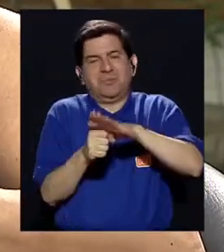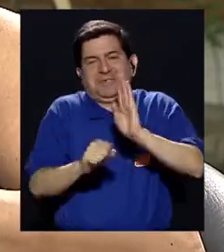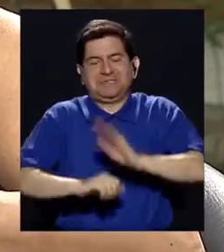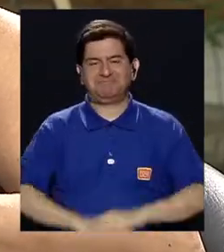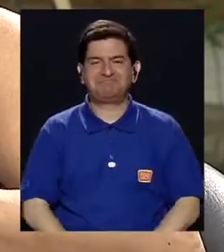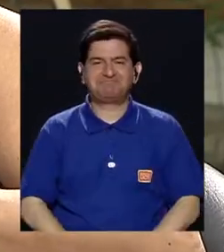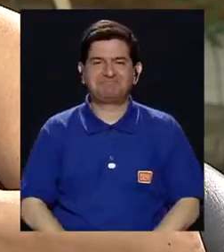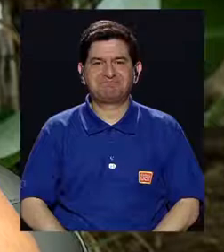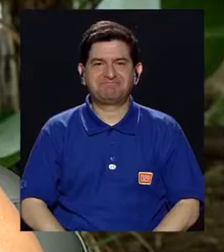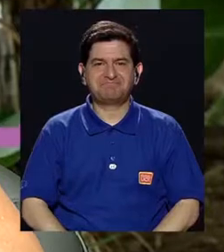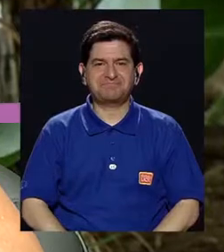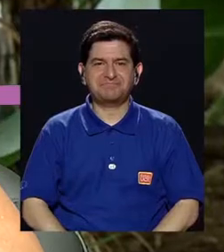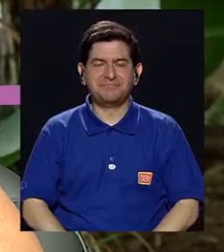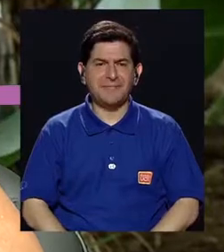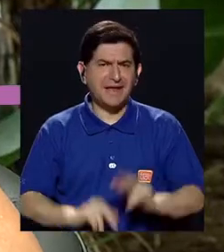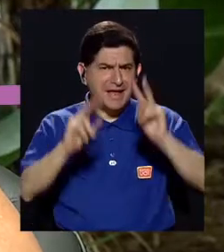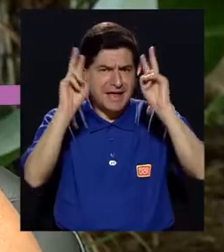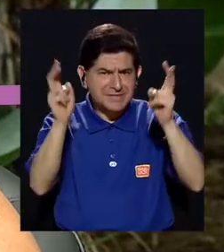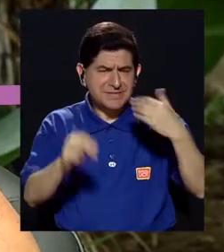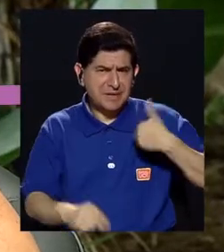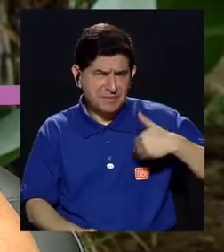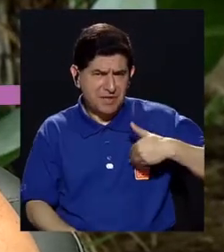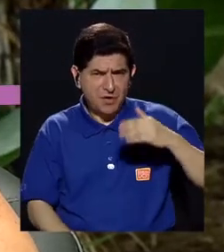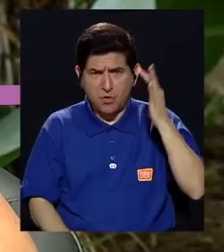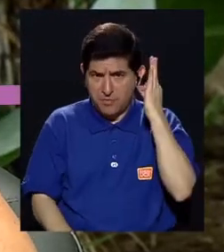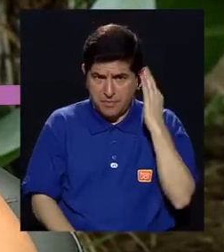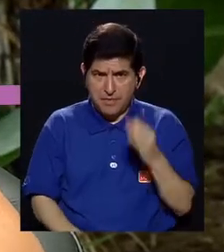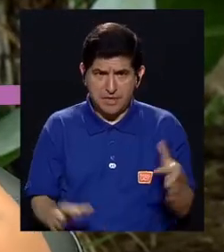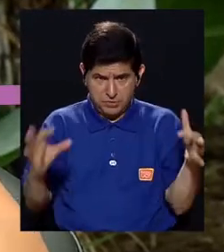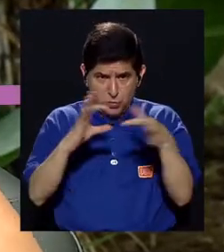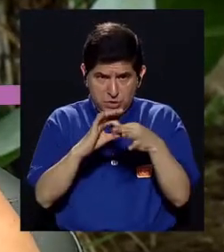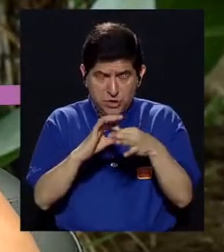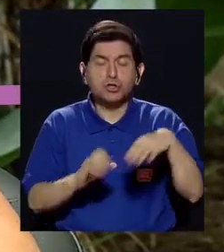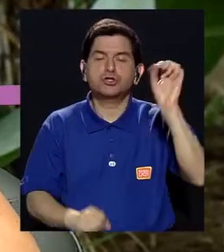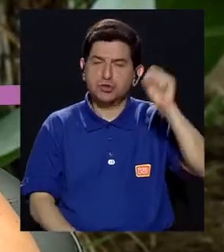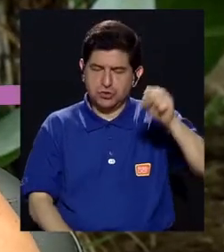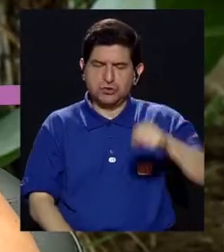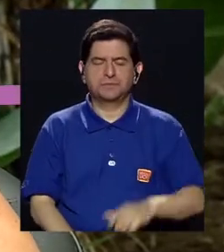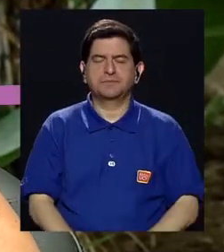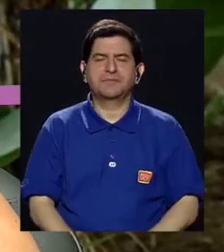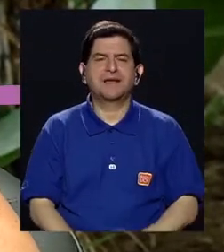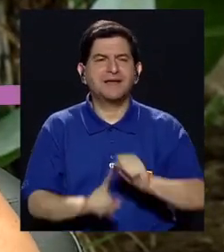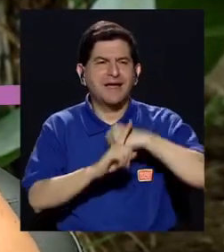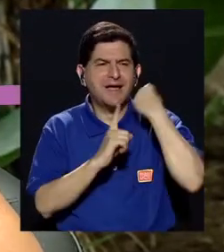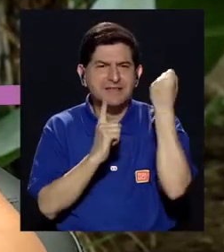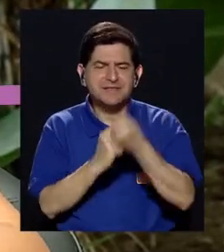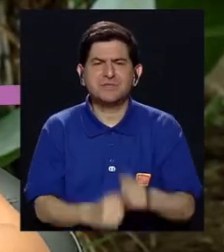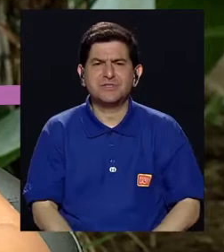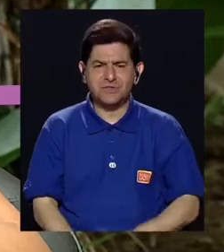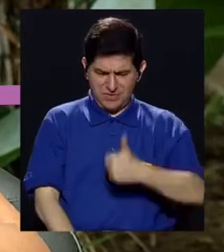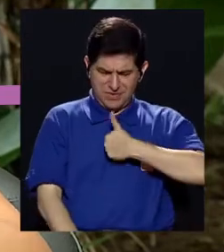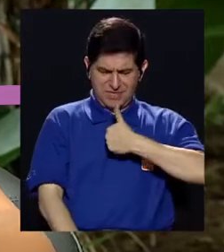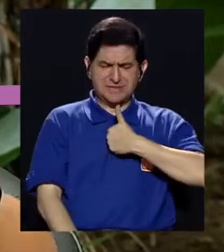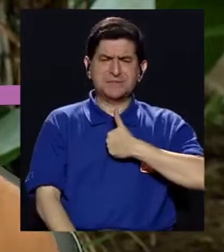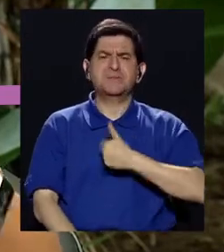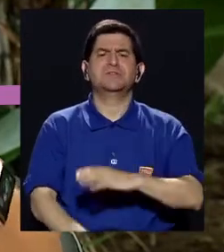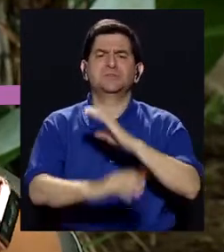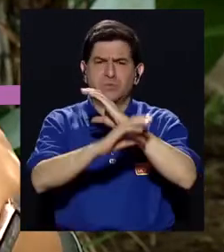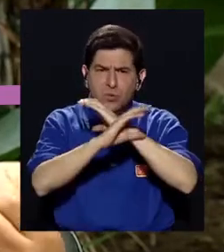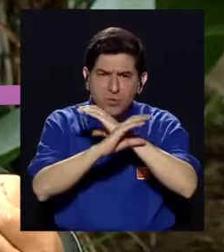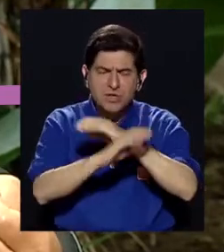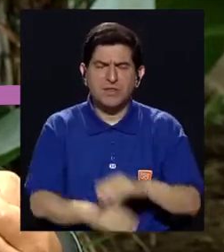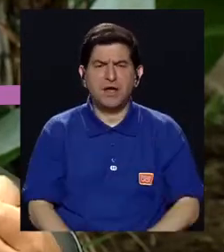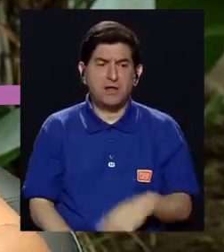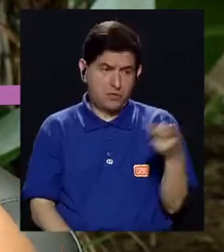suficiente. Este es un tema de hombres y mujeres. Absolutamente. ¿Es por un asunto de autocuidado, además